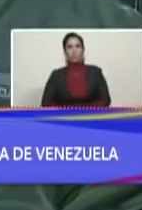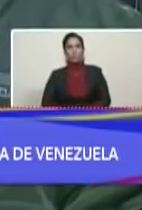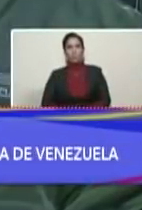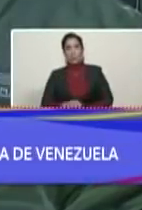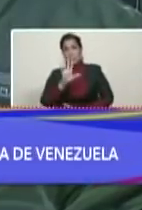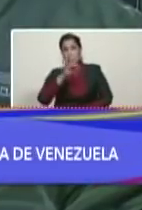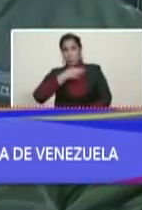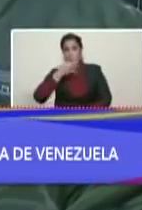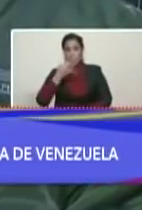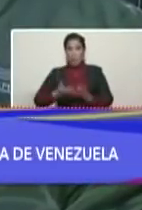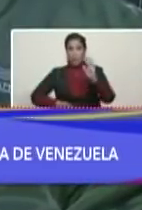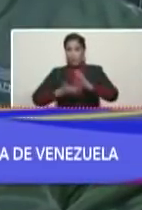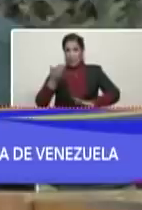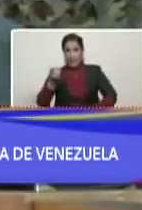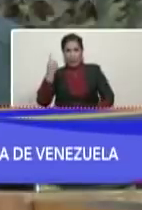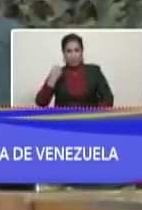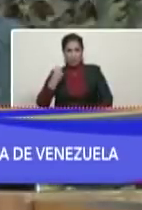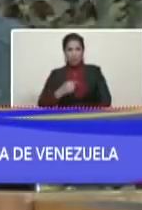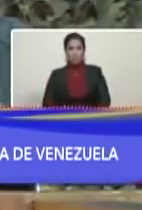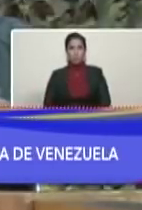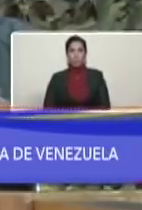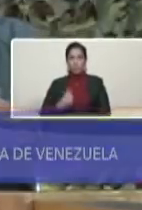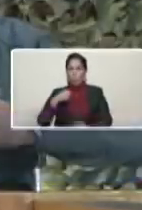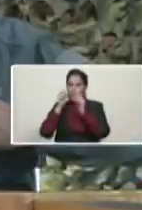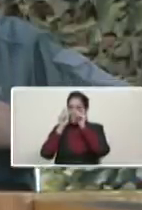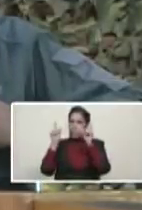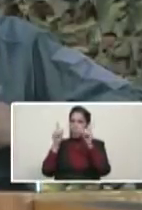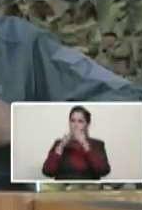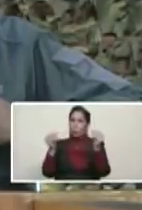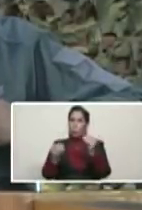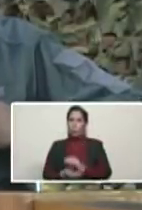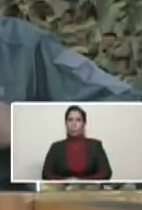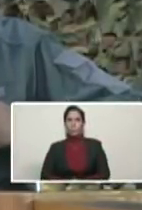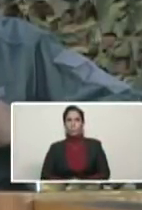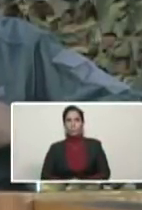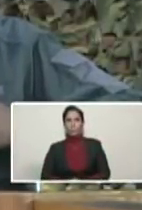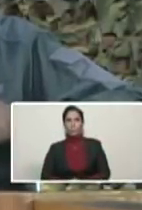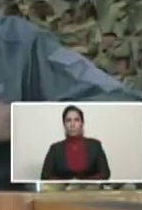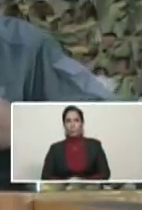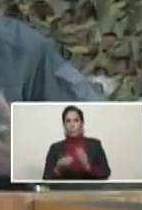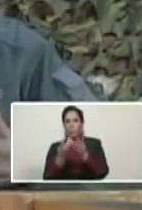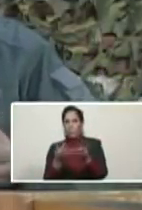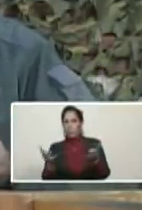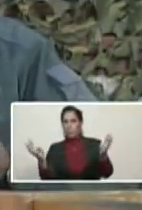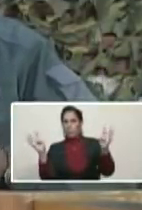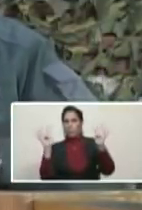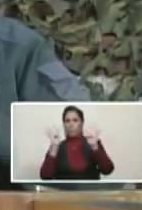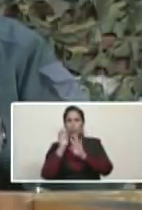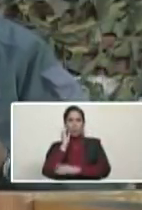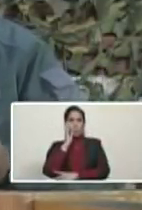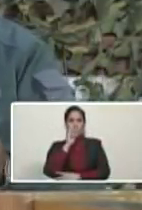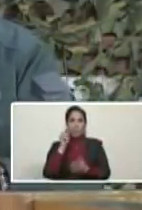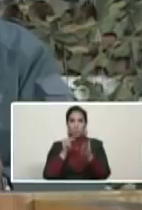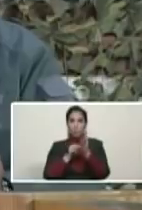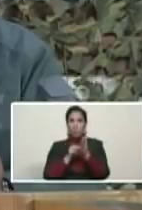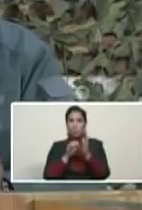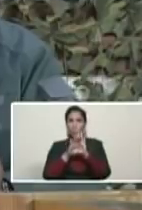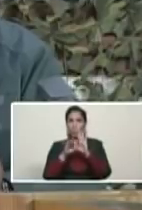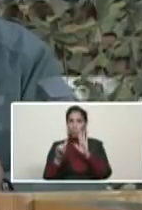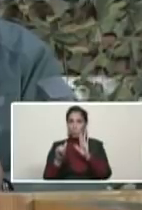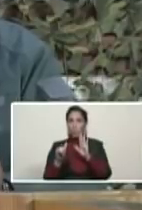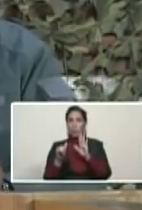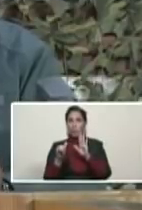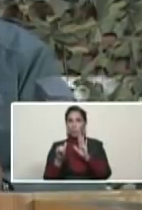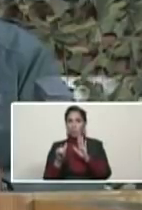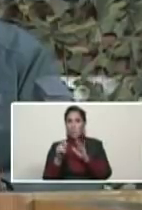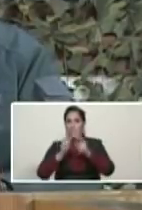5 de la tarde, cuando salí, me impresionó porque todo ese alrededor de la Asamblea Nacional estaba lleno. La gente había llegado desde las 10 de